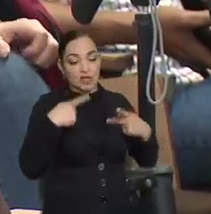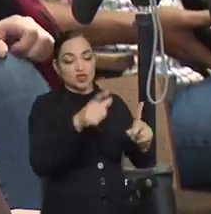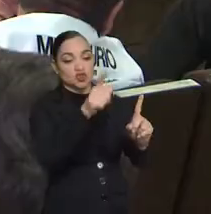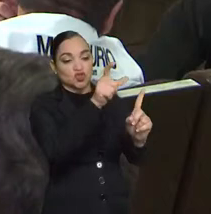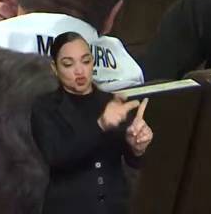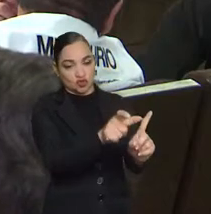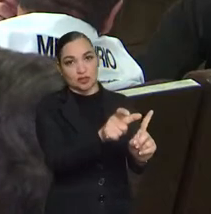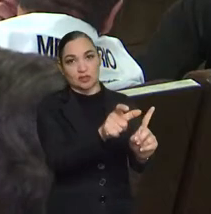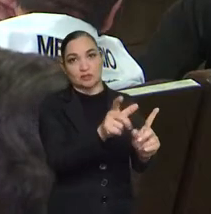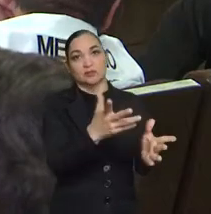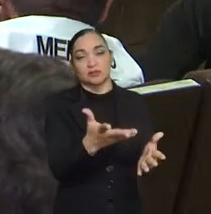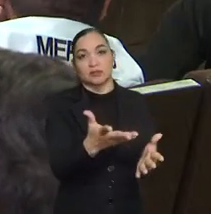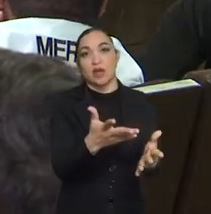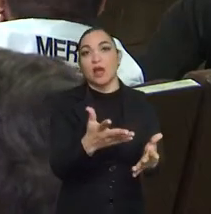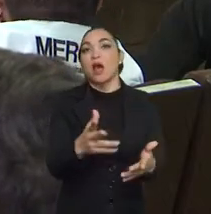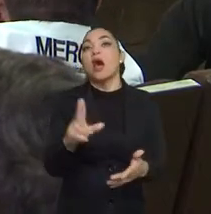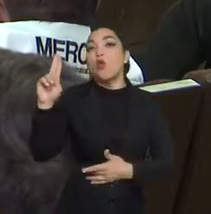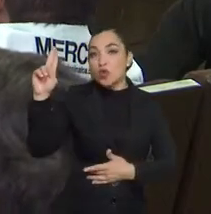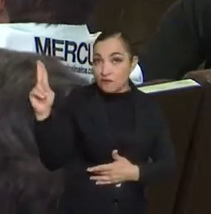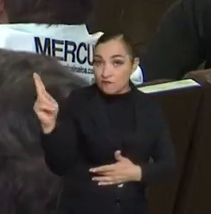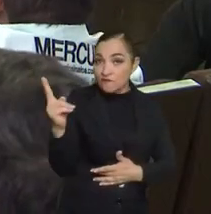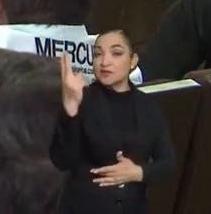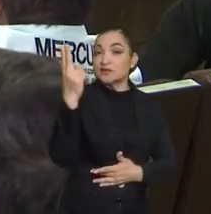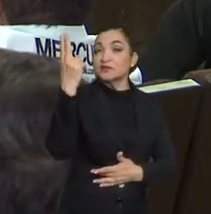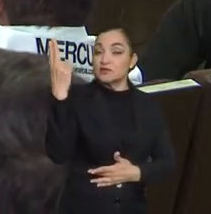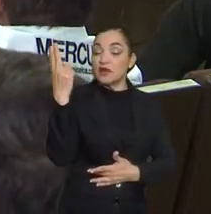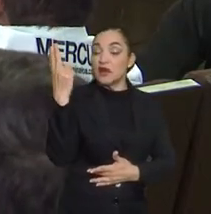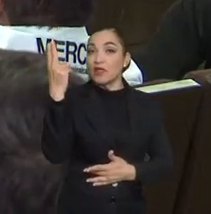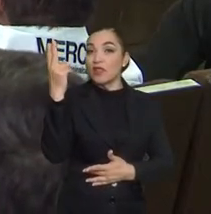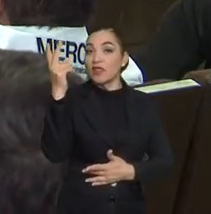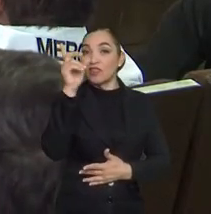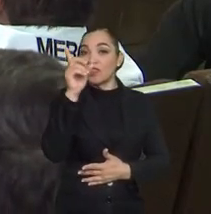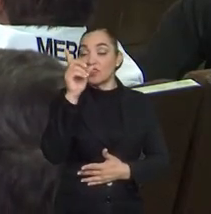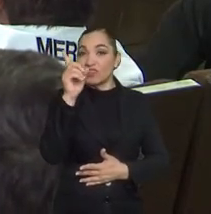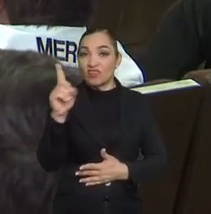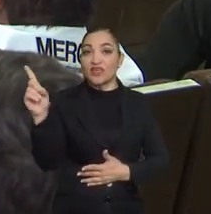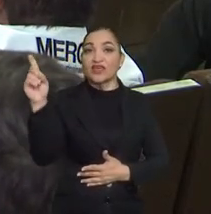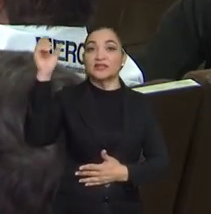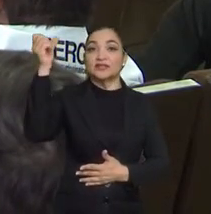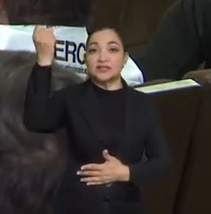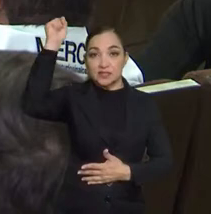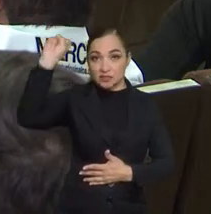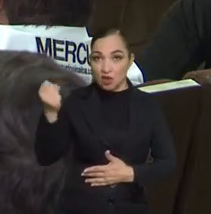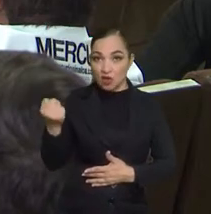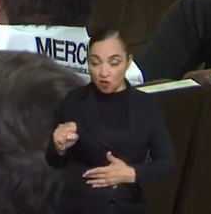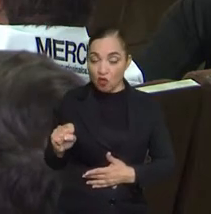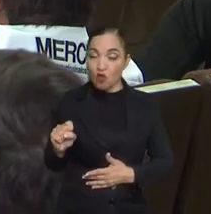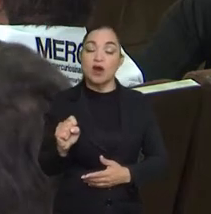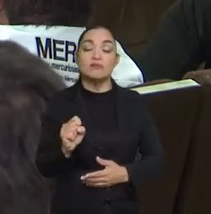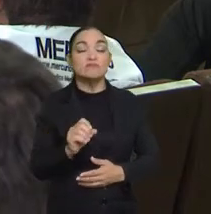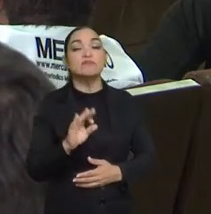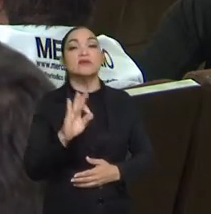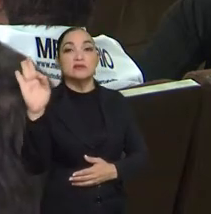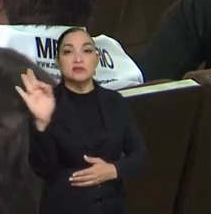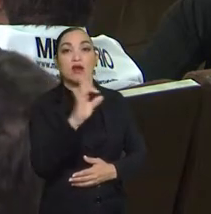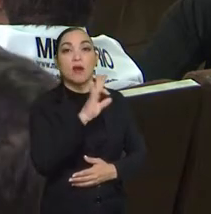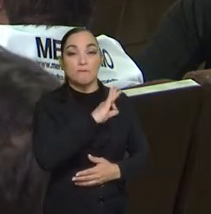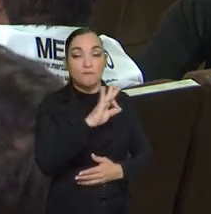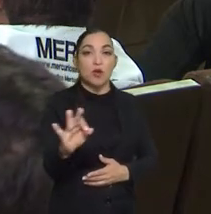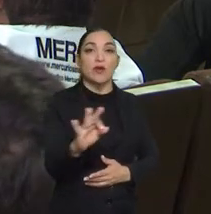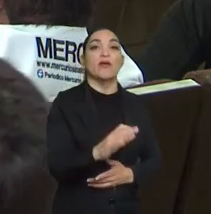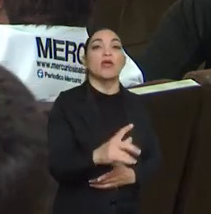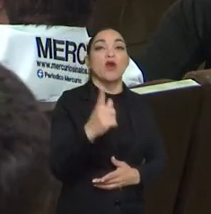Okay. La UAS podría hacerlo si estuviéramos hablando de un acto que afecta